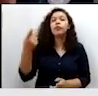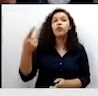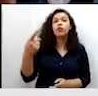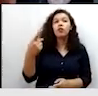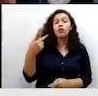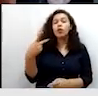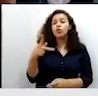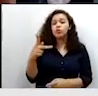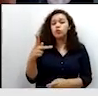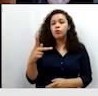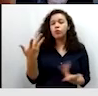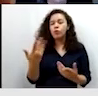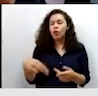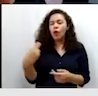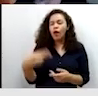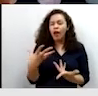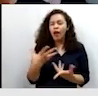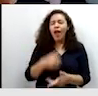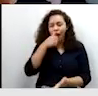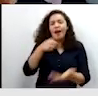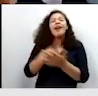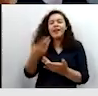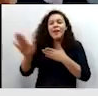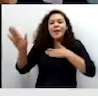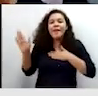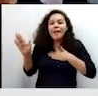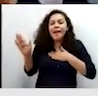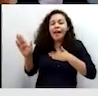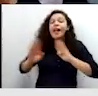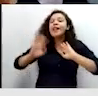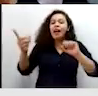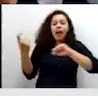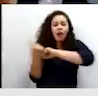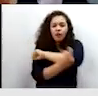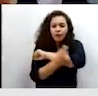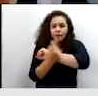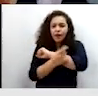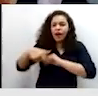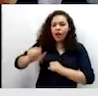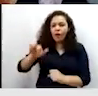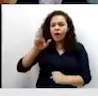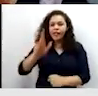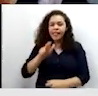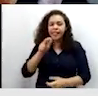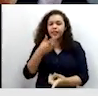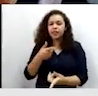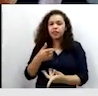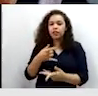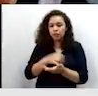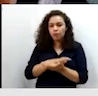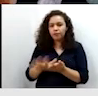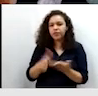¿cómo se llama? Su carta compromiso y ya por default ya les genera el código QR. Porque antes lo tenían que